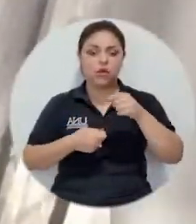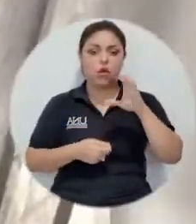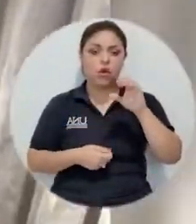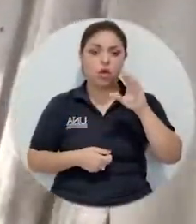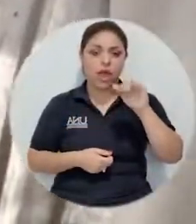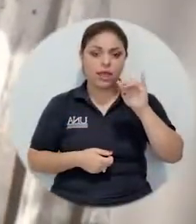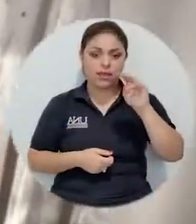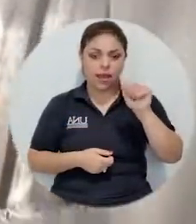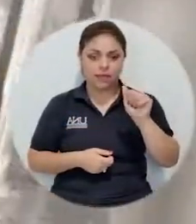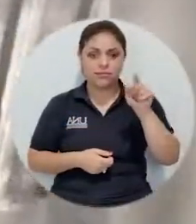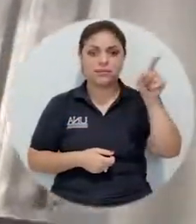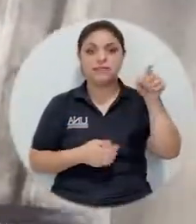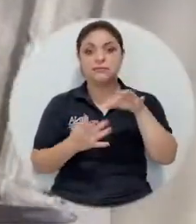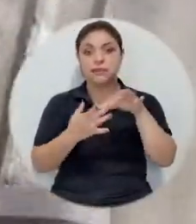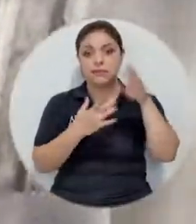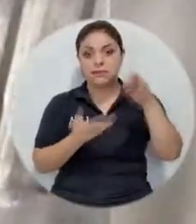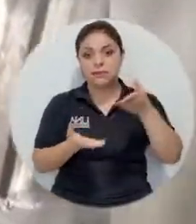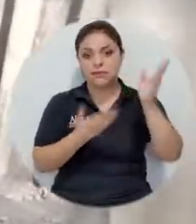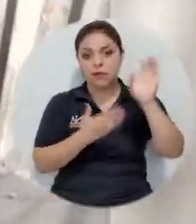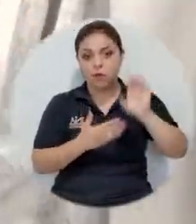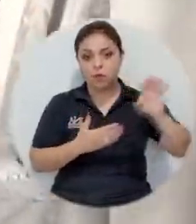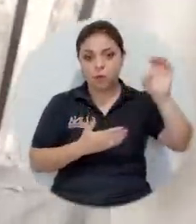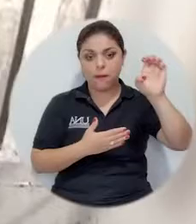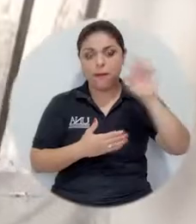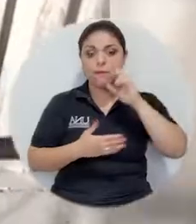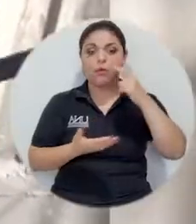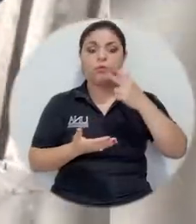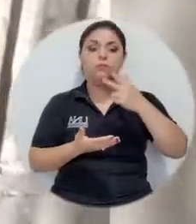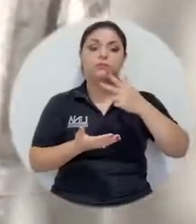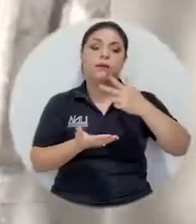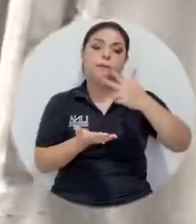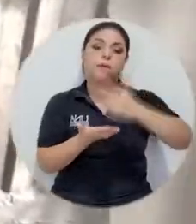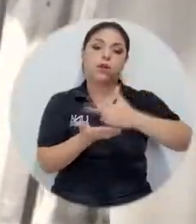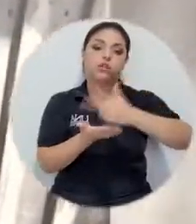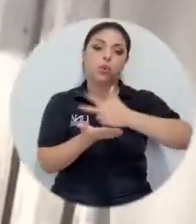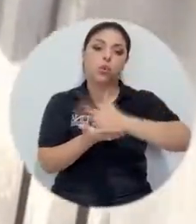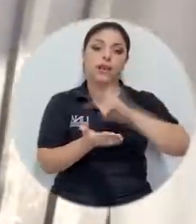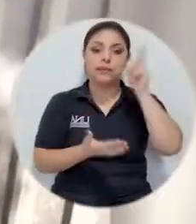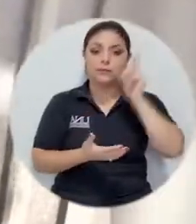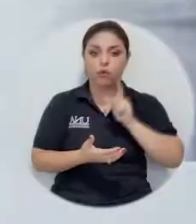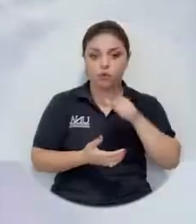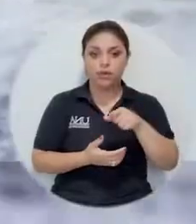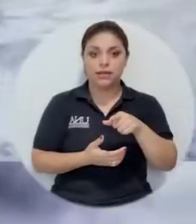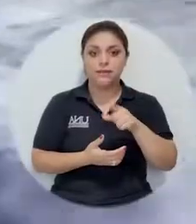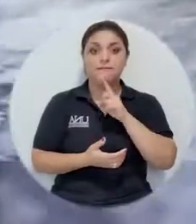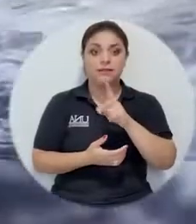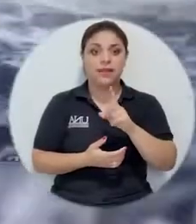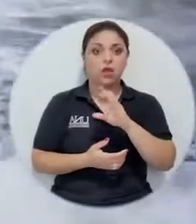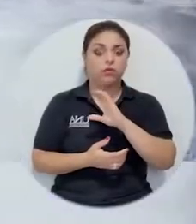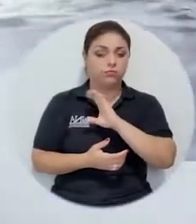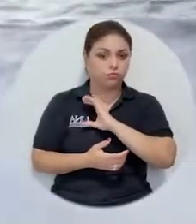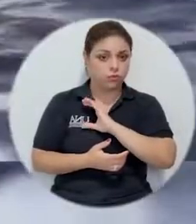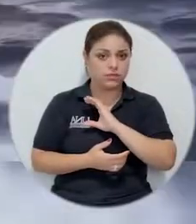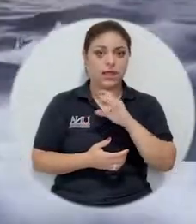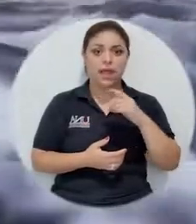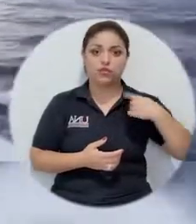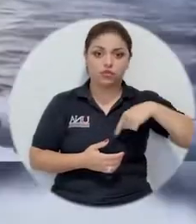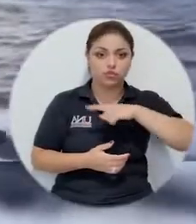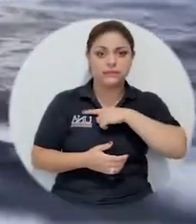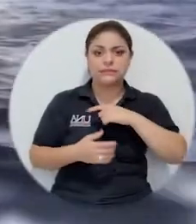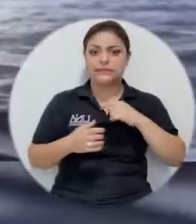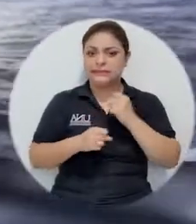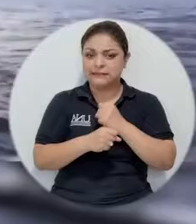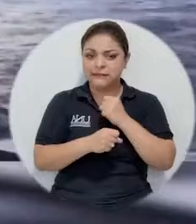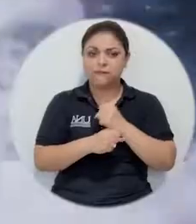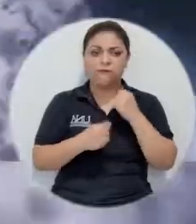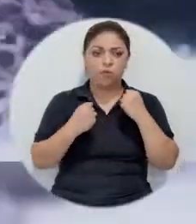cocaína, principalmente a Europa por el puerto de Limón. El país está trabajando muy fuerte, todas las autoridades a